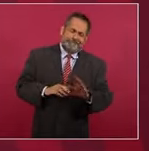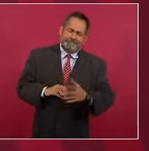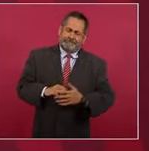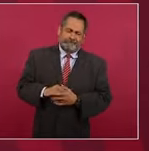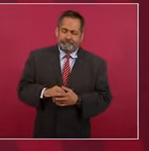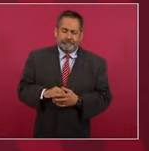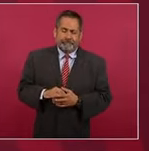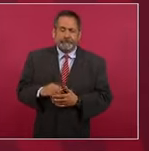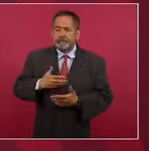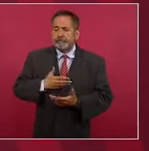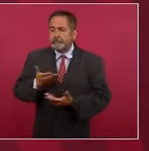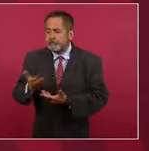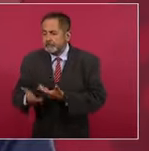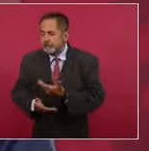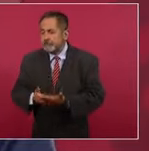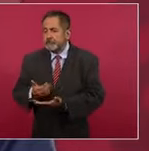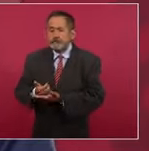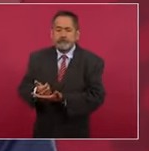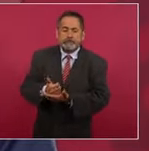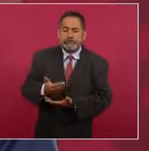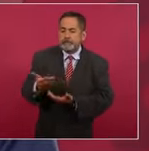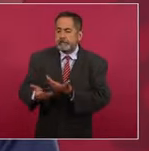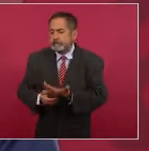es para servir.